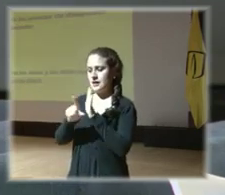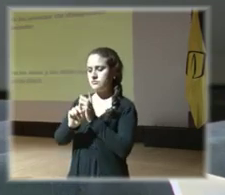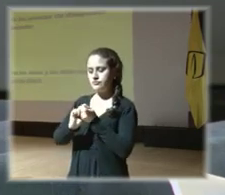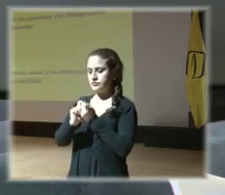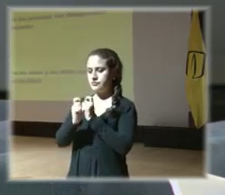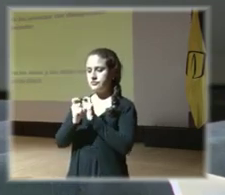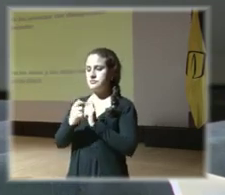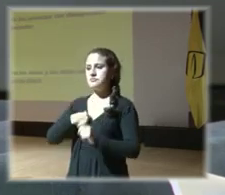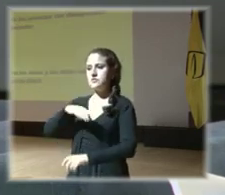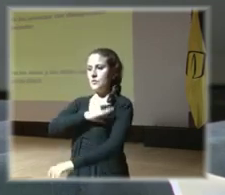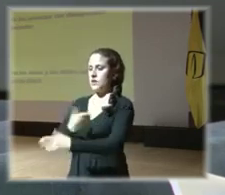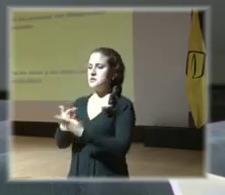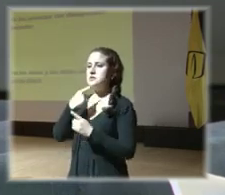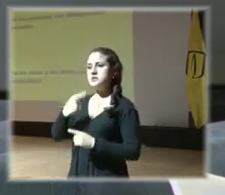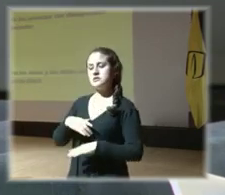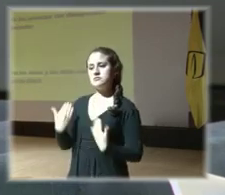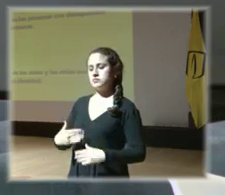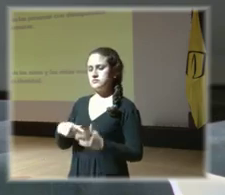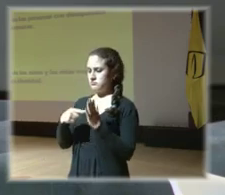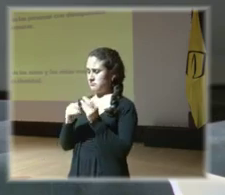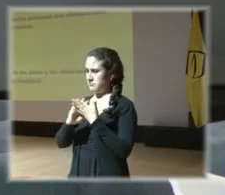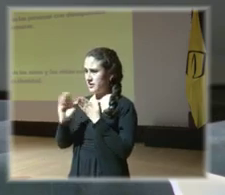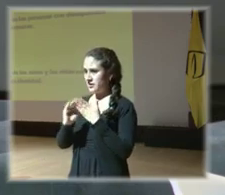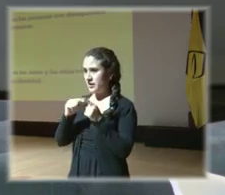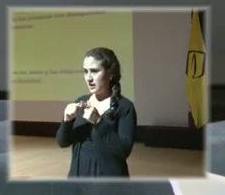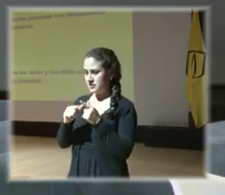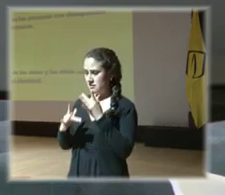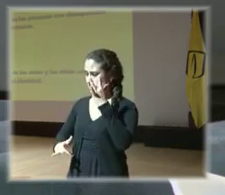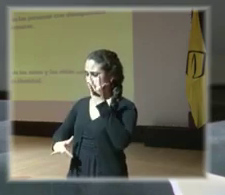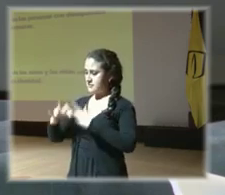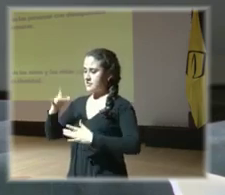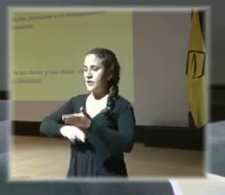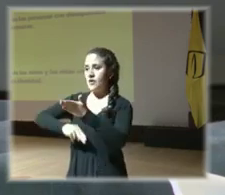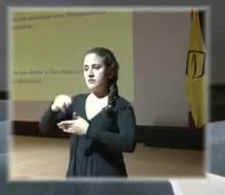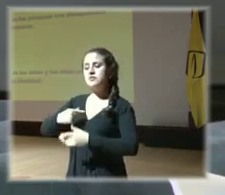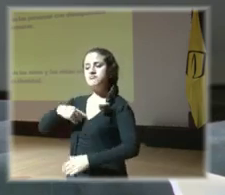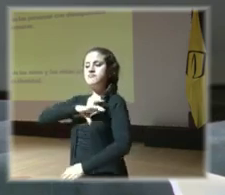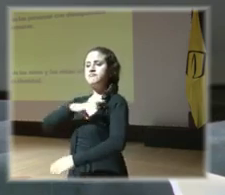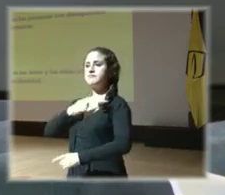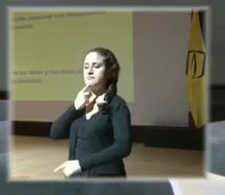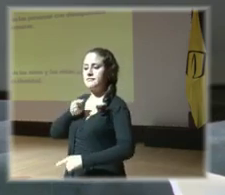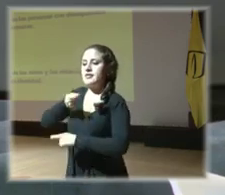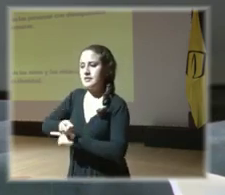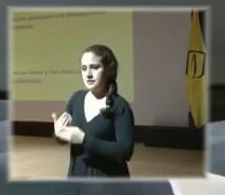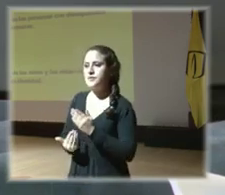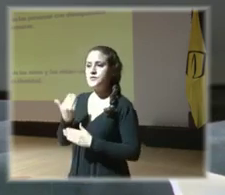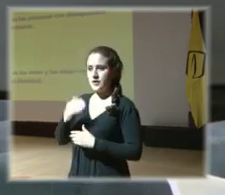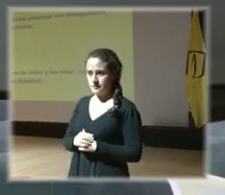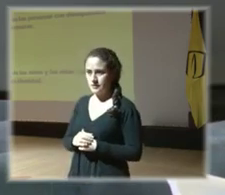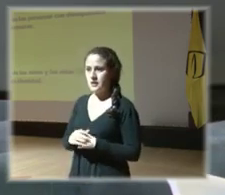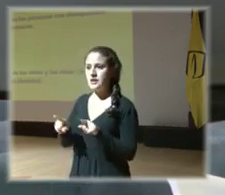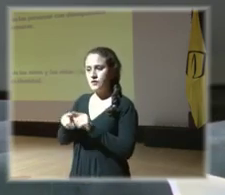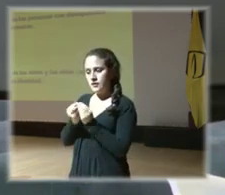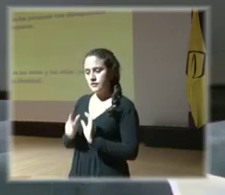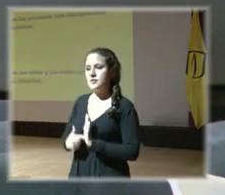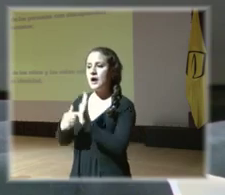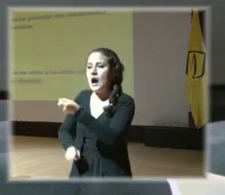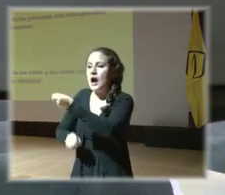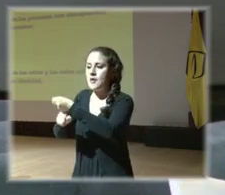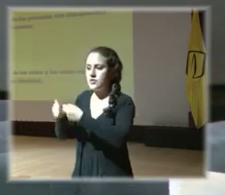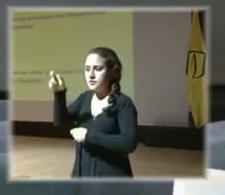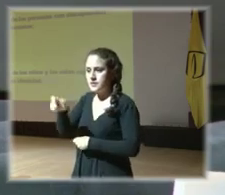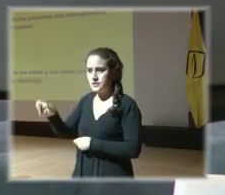más allá y dicen no. O sea, esta figura es incompatible con la convención. Entonces acá vamos a plantear una modalidad de apoyo para